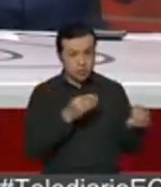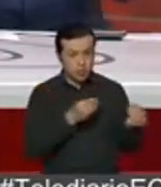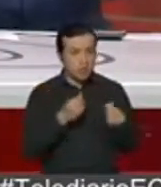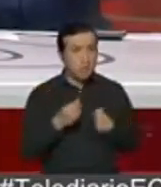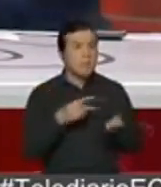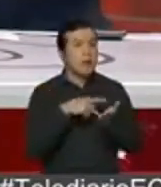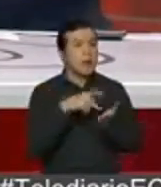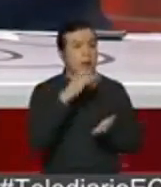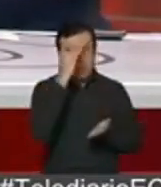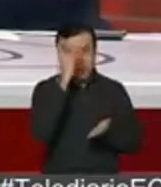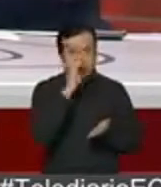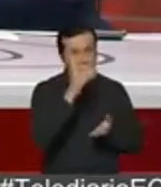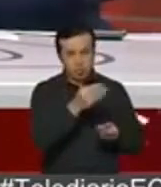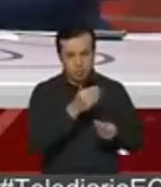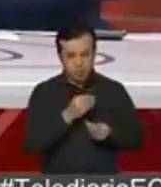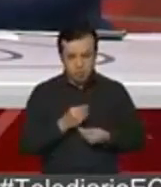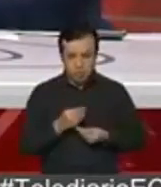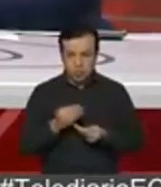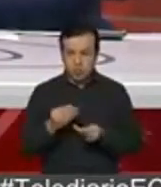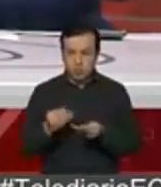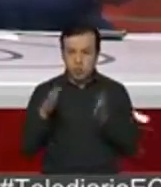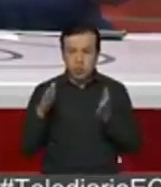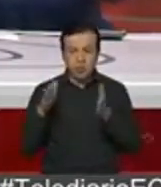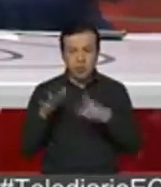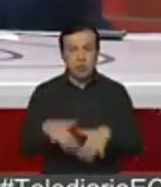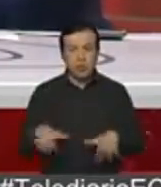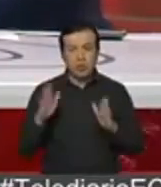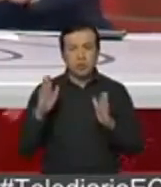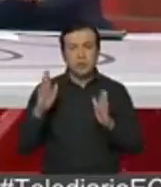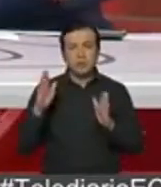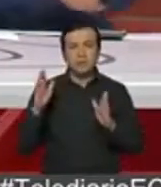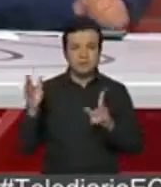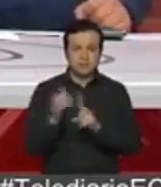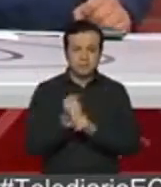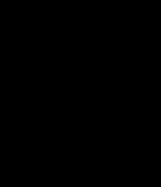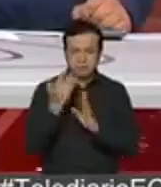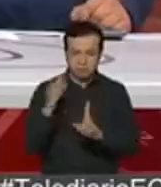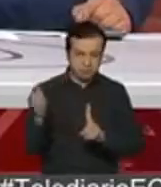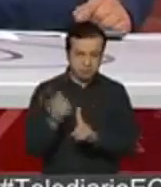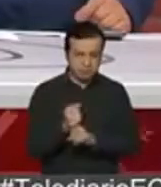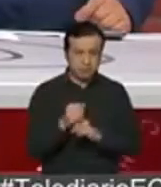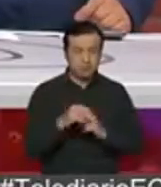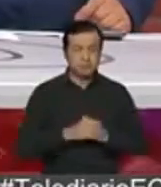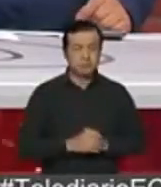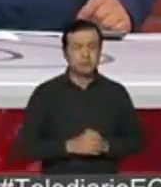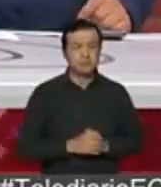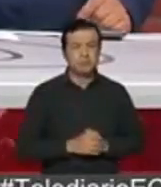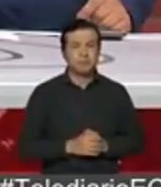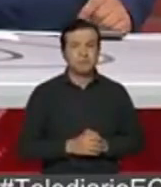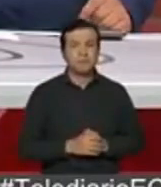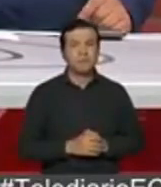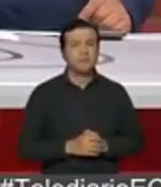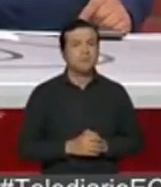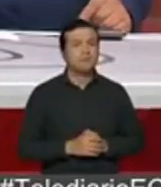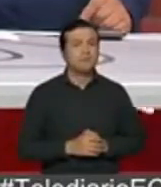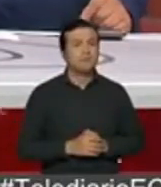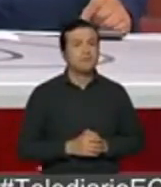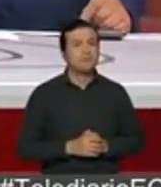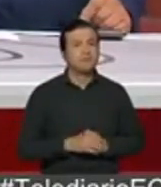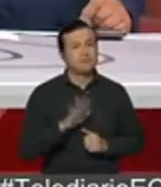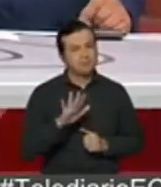la prioridad de las autoridades económicas frente a ese logro que se ha alcanzado? Sí, yo haría